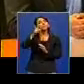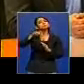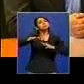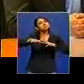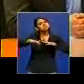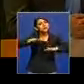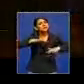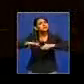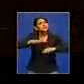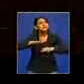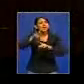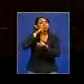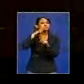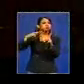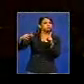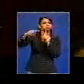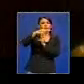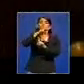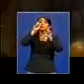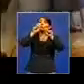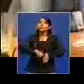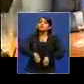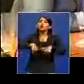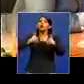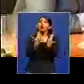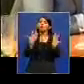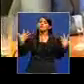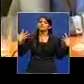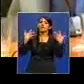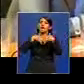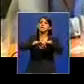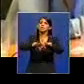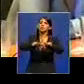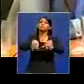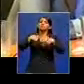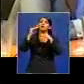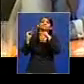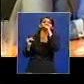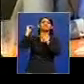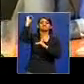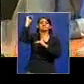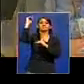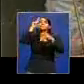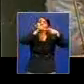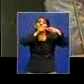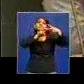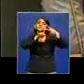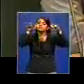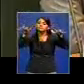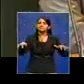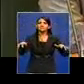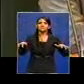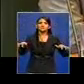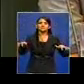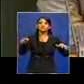que visualice mejor esa necesaria articulación a un nivel superior de dos sectores